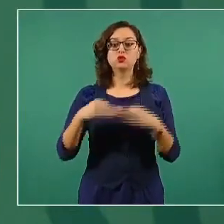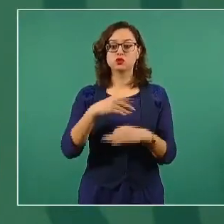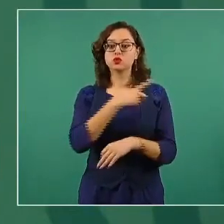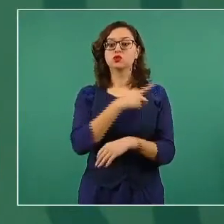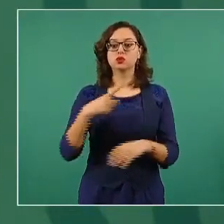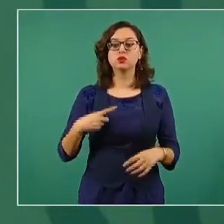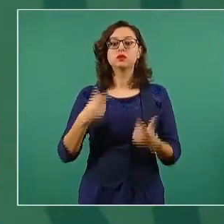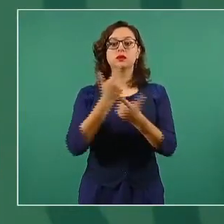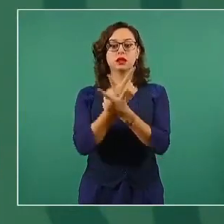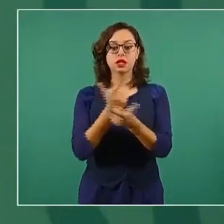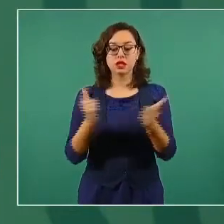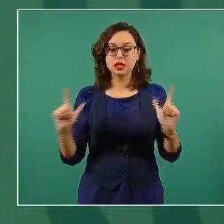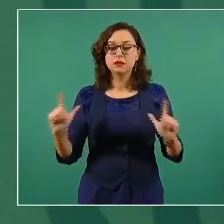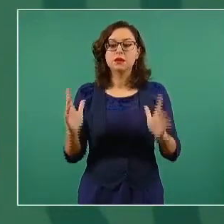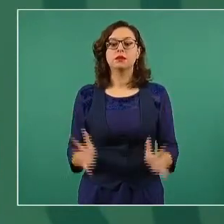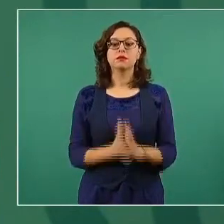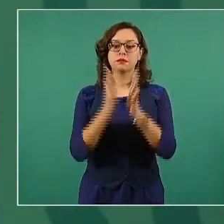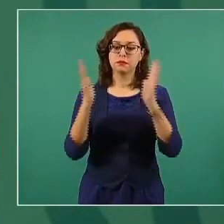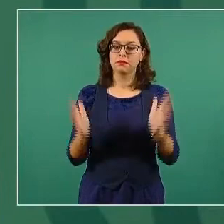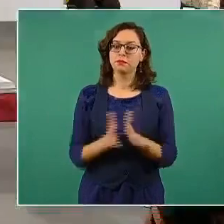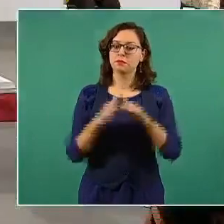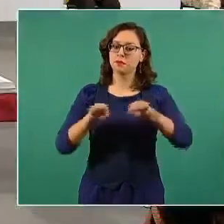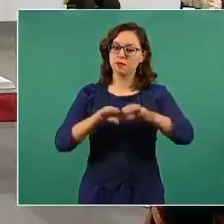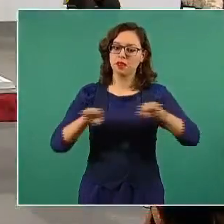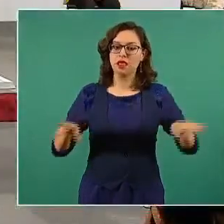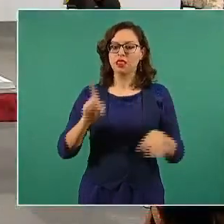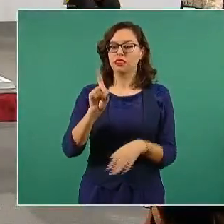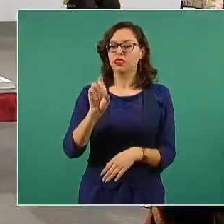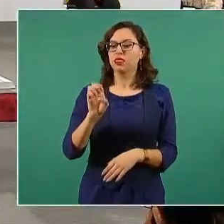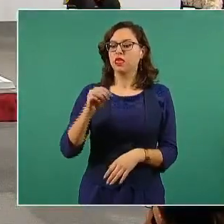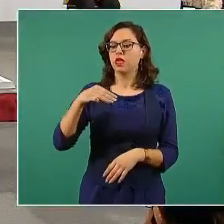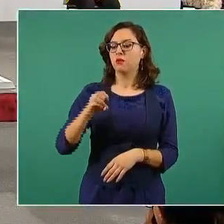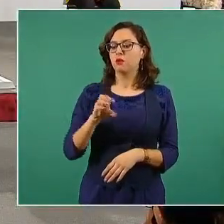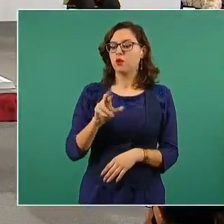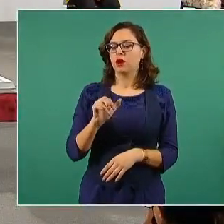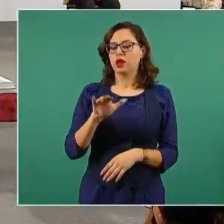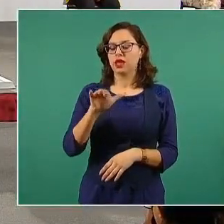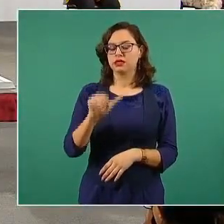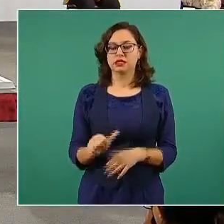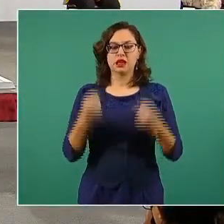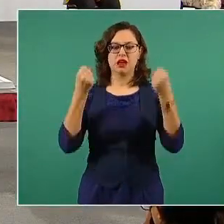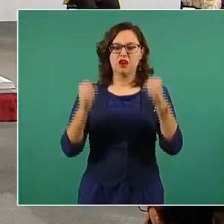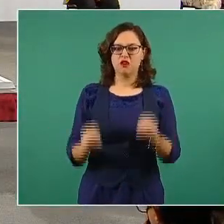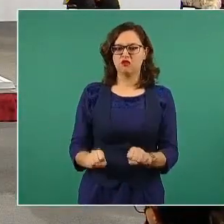democracia, y que nadie se imponga por la fuerza.